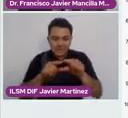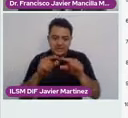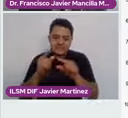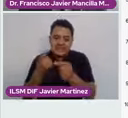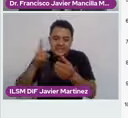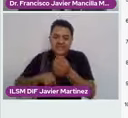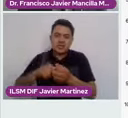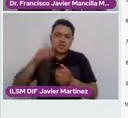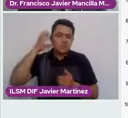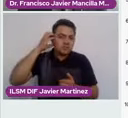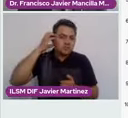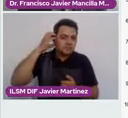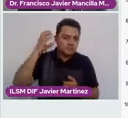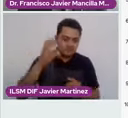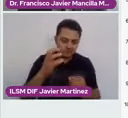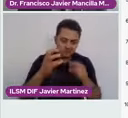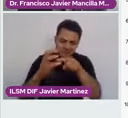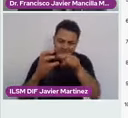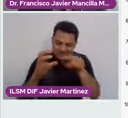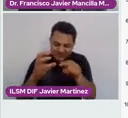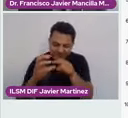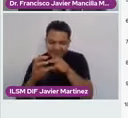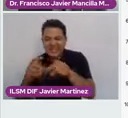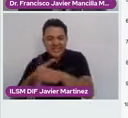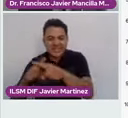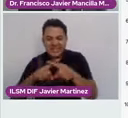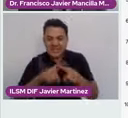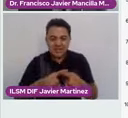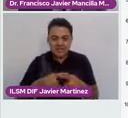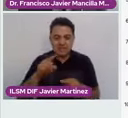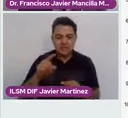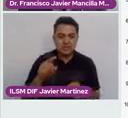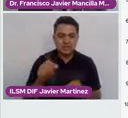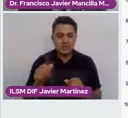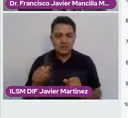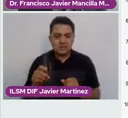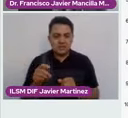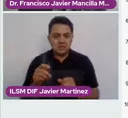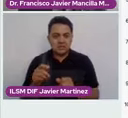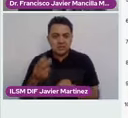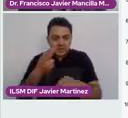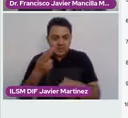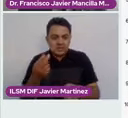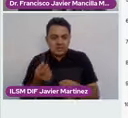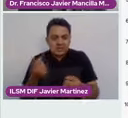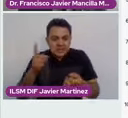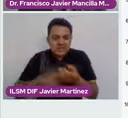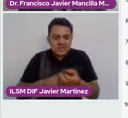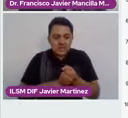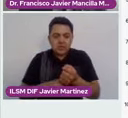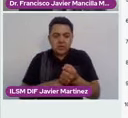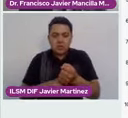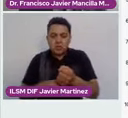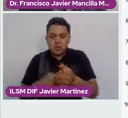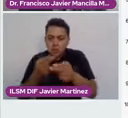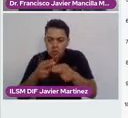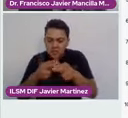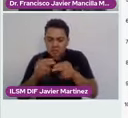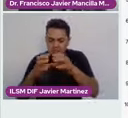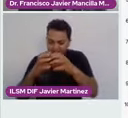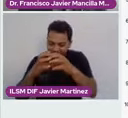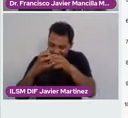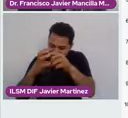por varias rampas. Este es un órgano hueco, y este órgano hueco está, por así decirlo, relleno del órgano sensorial o del órgano